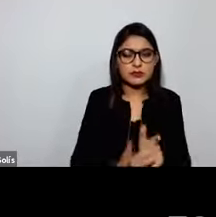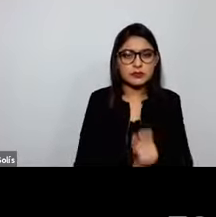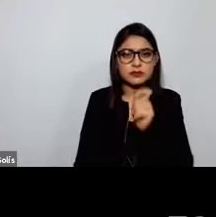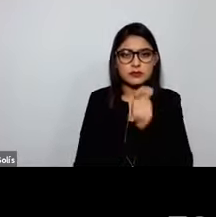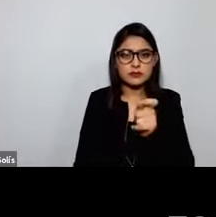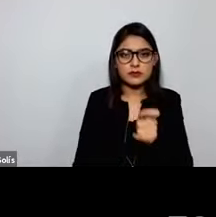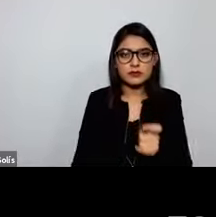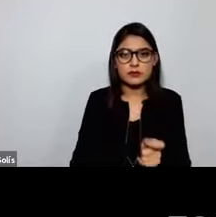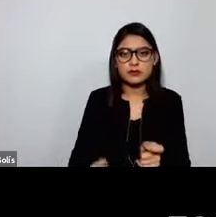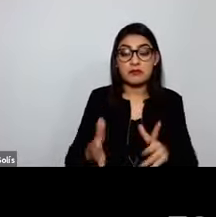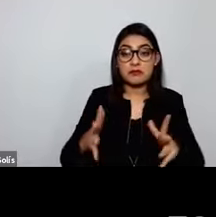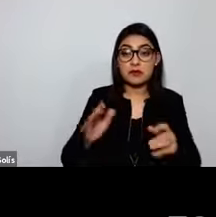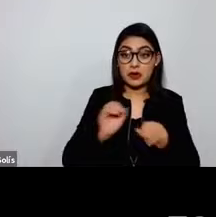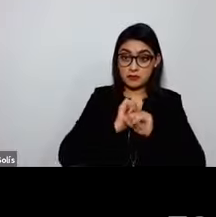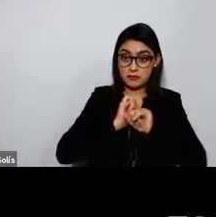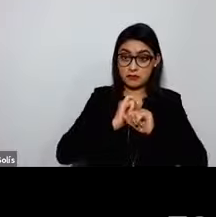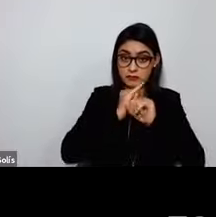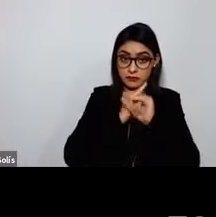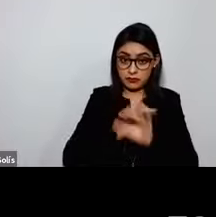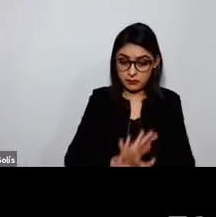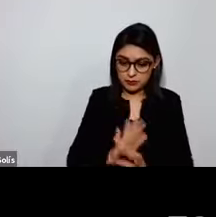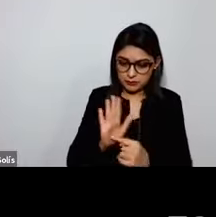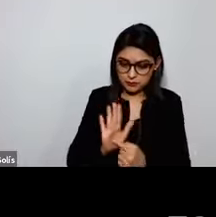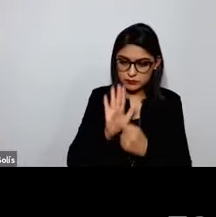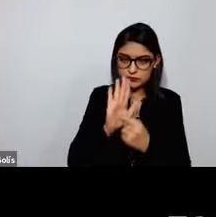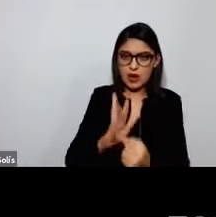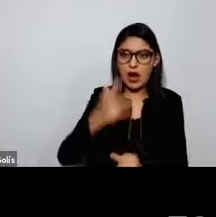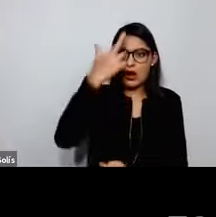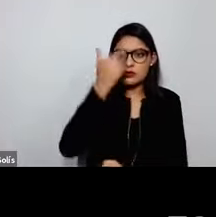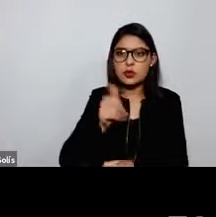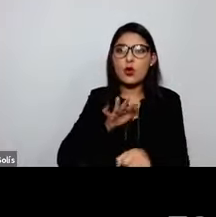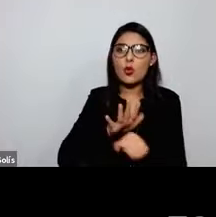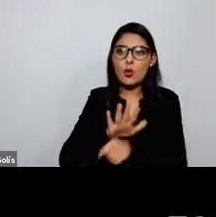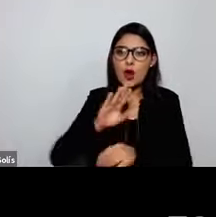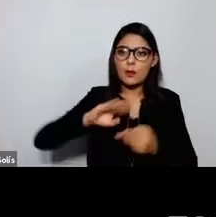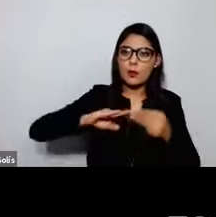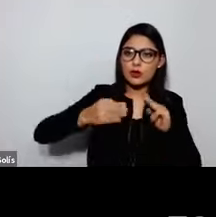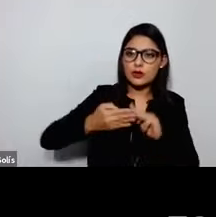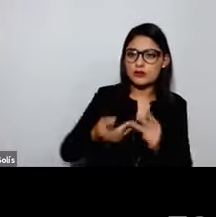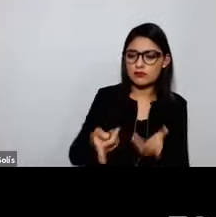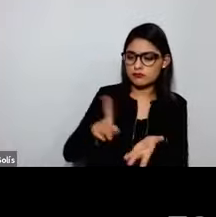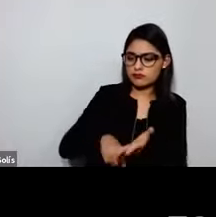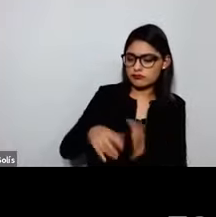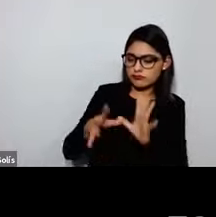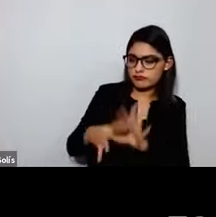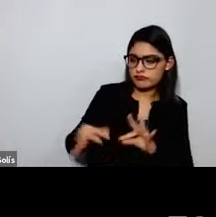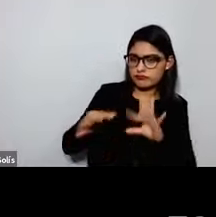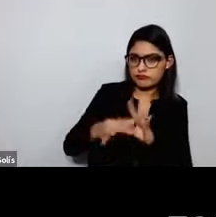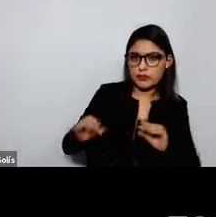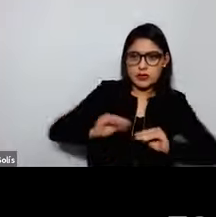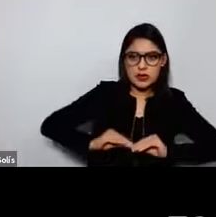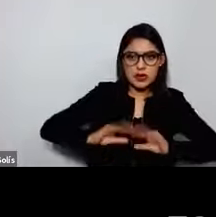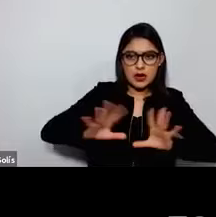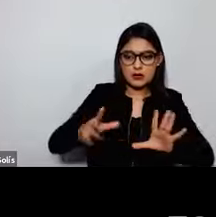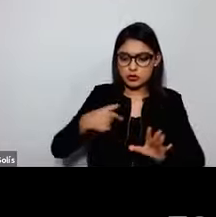el transparentar nuestras decisiones, nuestras motivaciones para decidir ciertos casos, justo cuando se